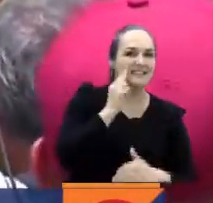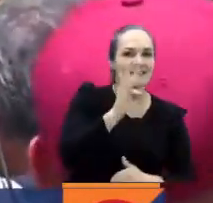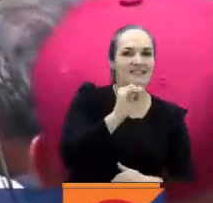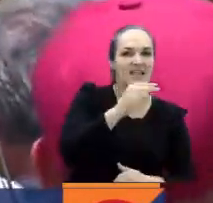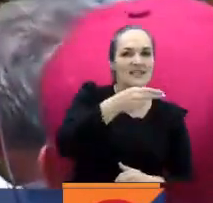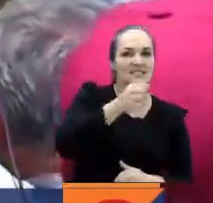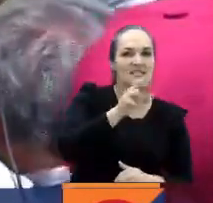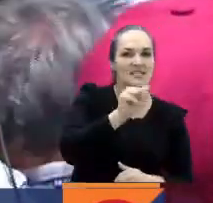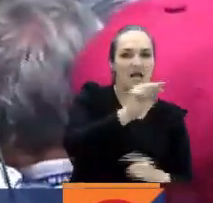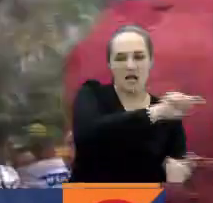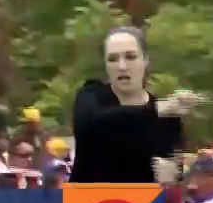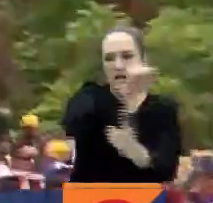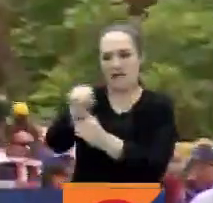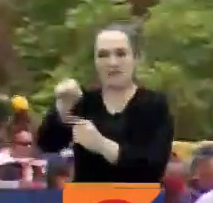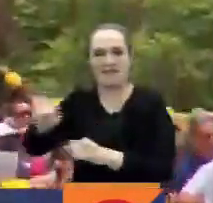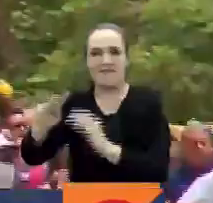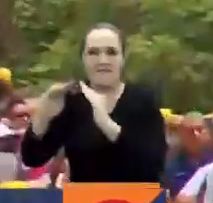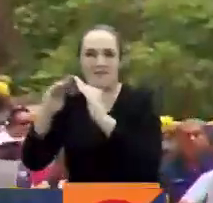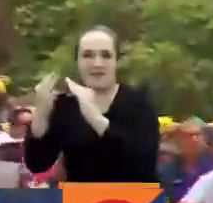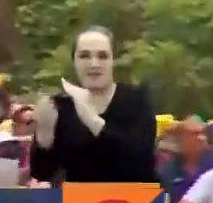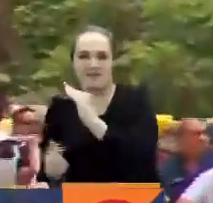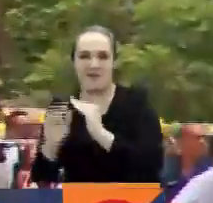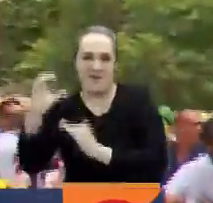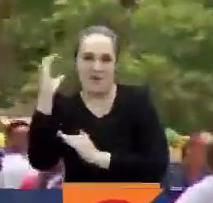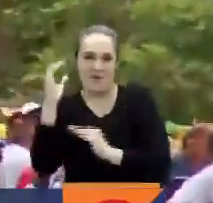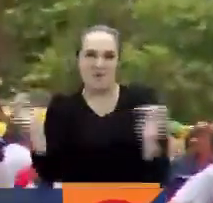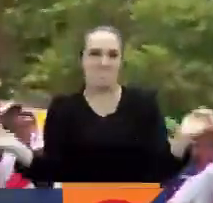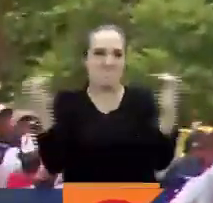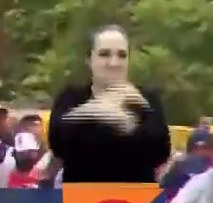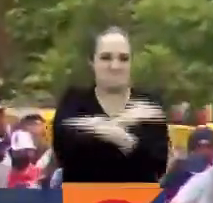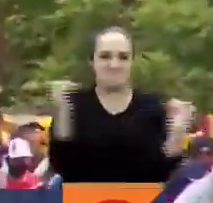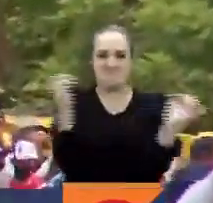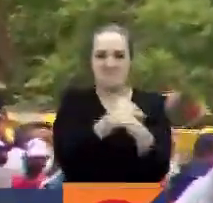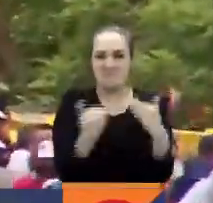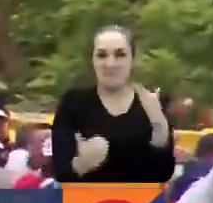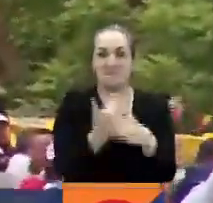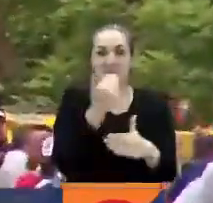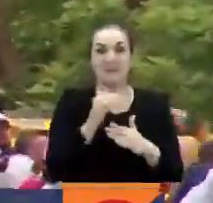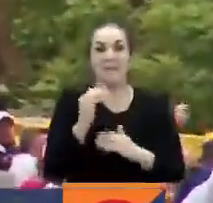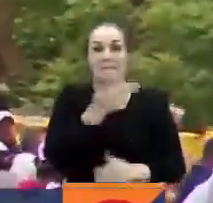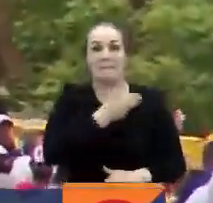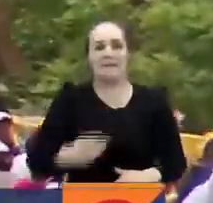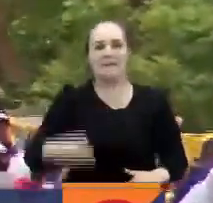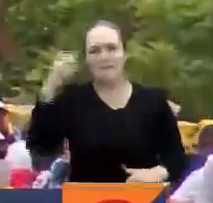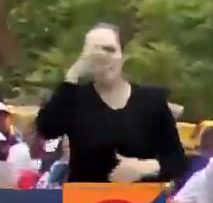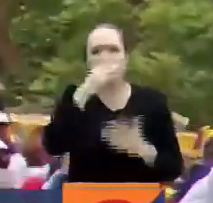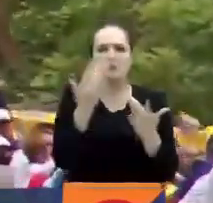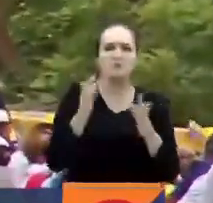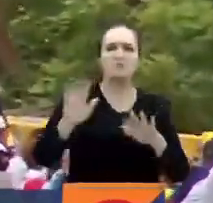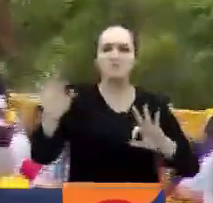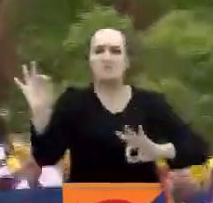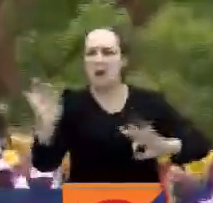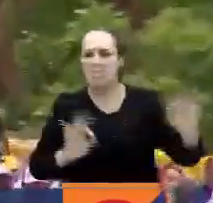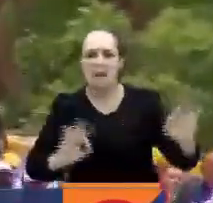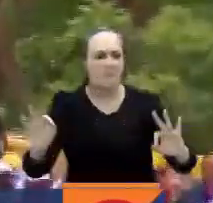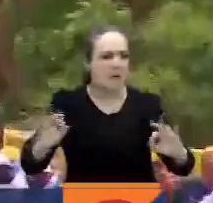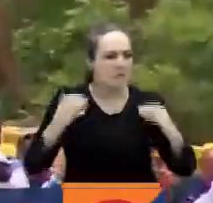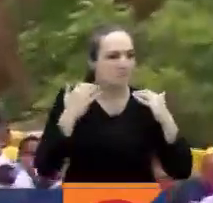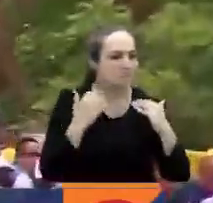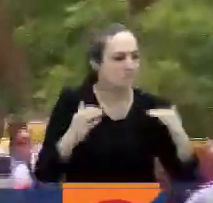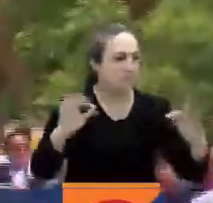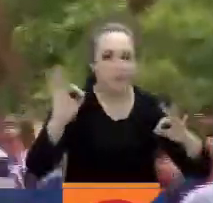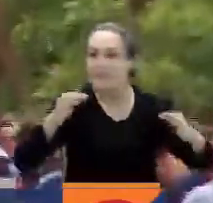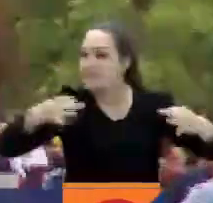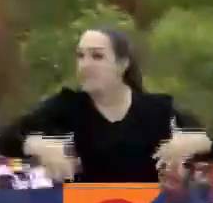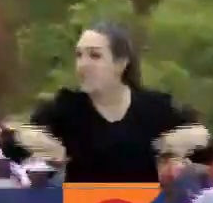Villa del Rosario, aquí en territorio colombiano. El presidente Gustavo Petro pues está esperando un poco que se organice todo el tema de